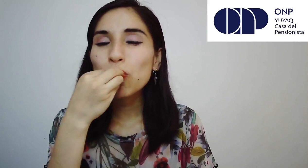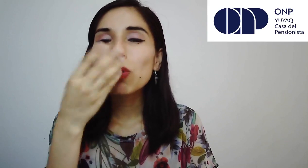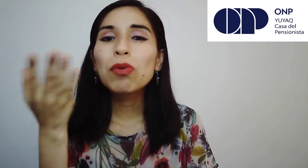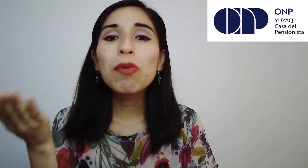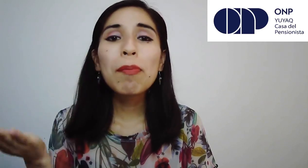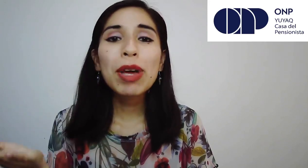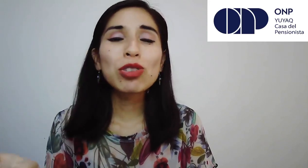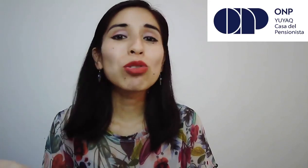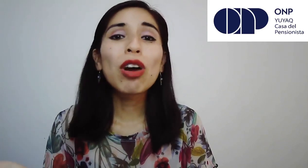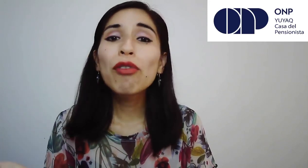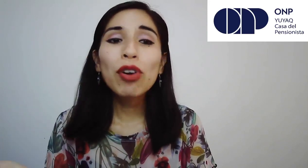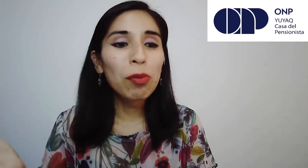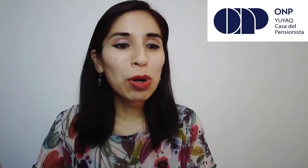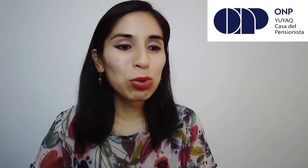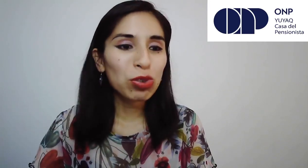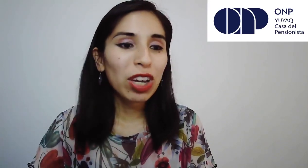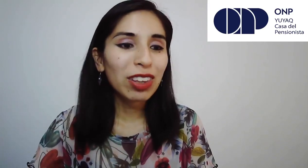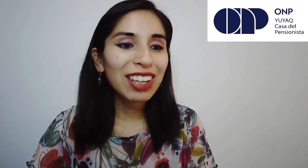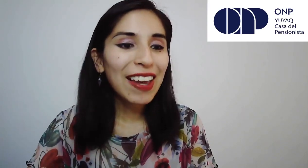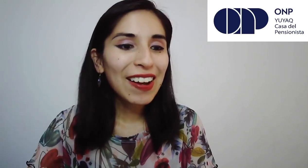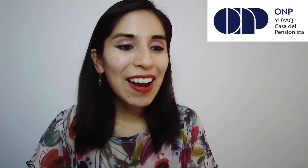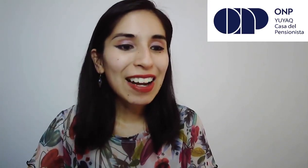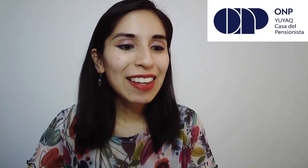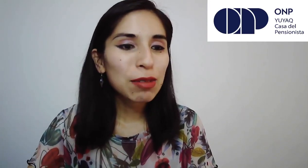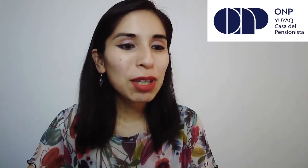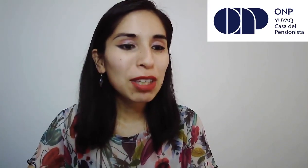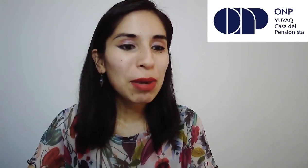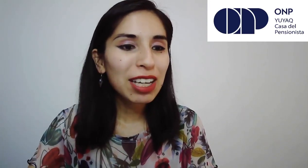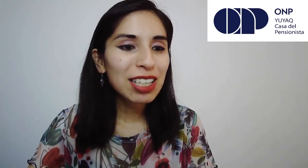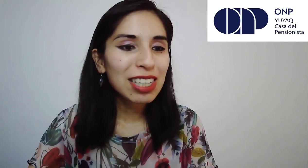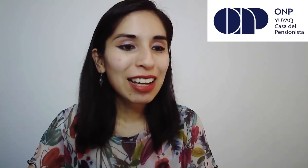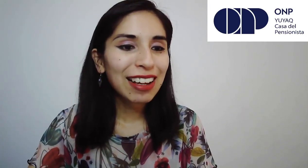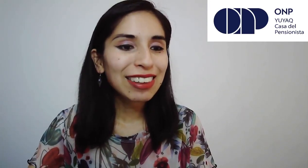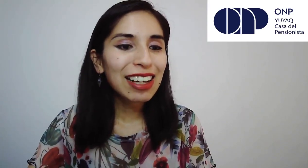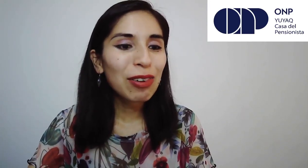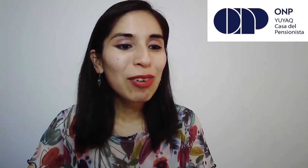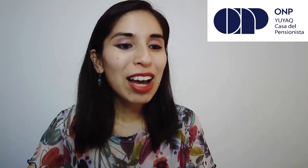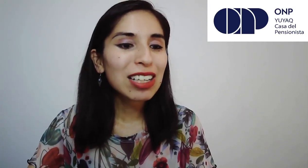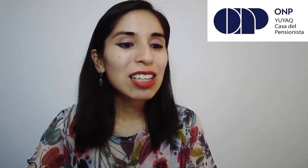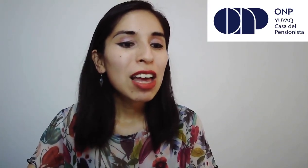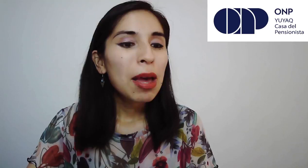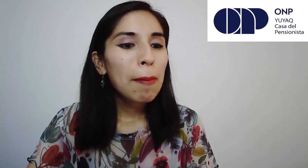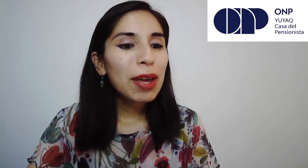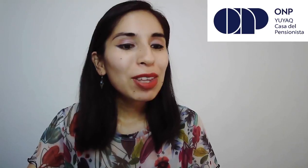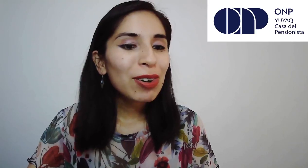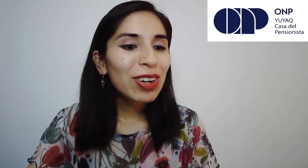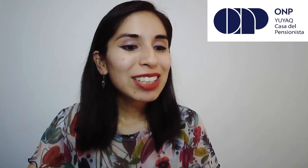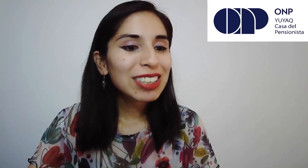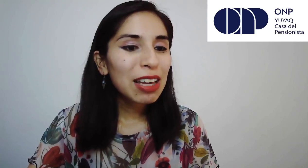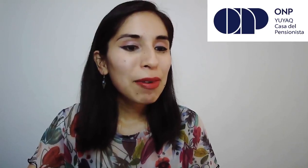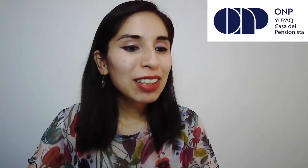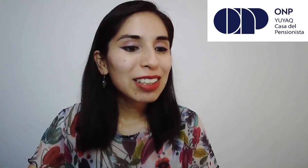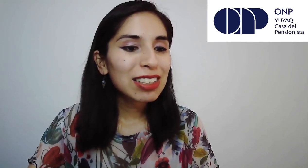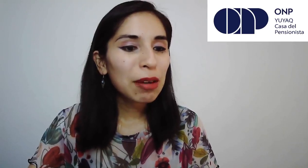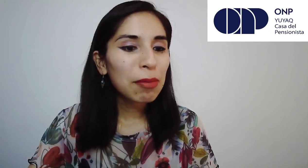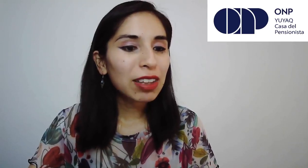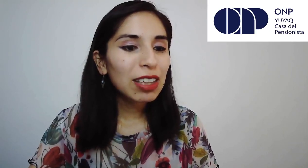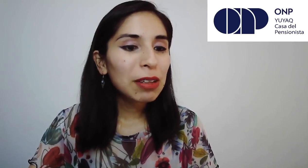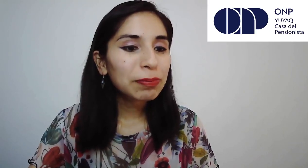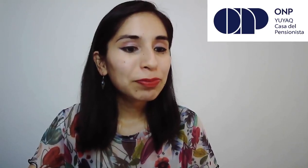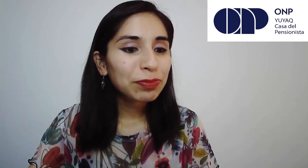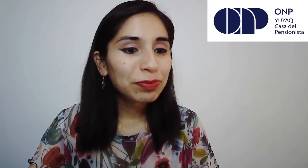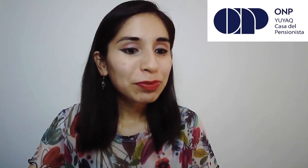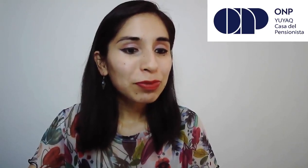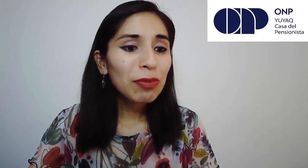un beso y una flor' para usted y de caldas bet y marisa natalia war es pedro esteban desde san